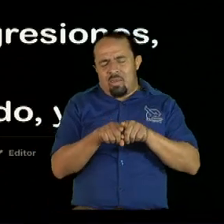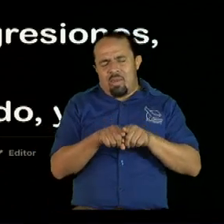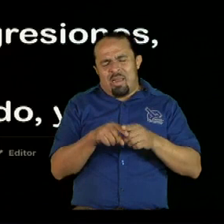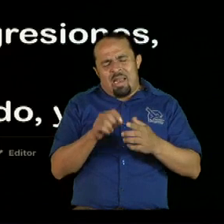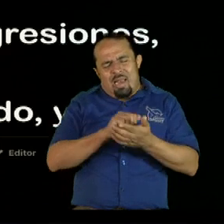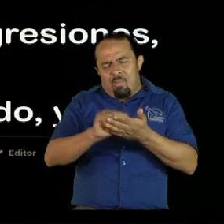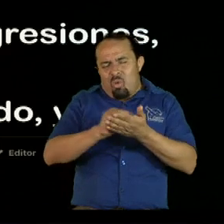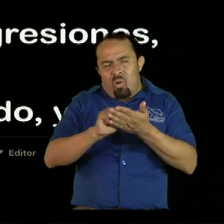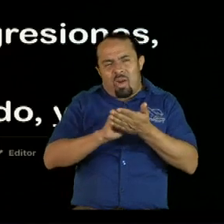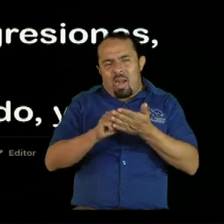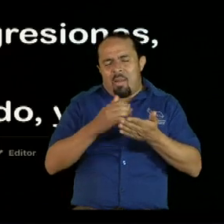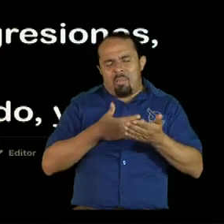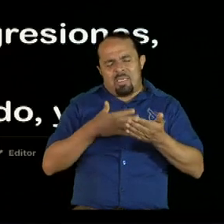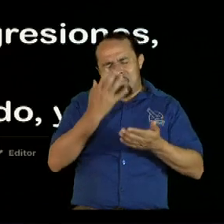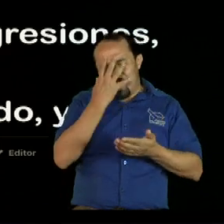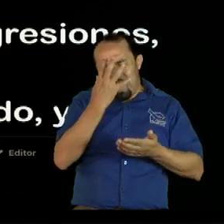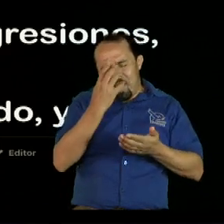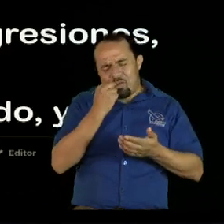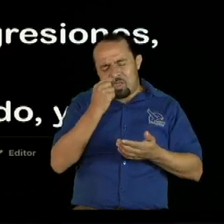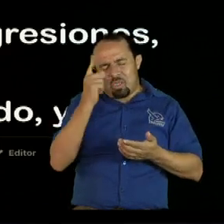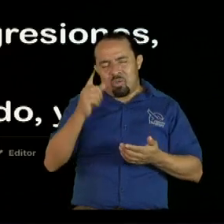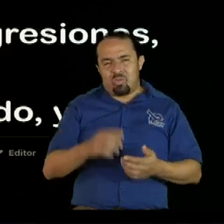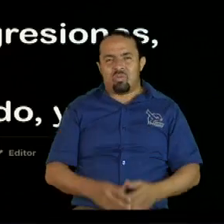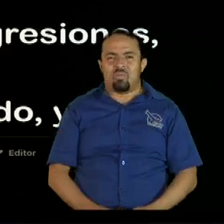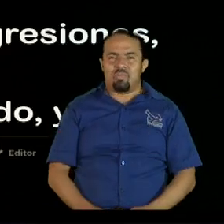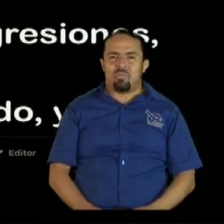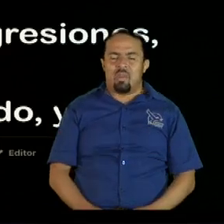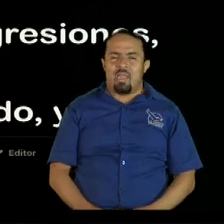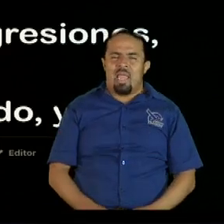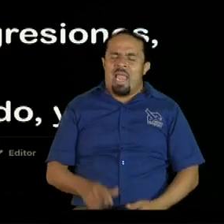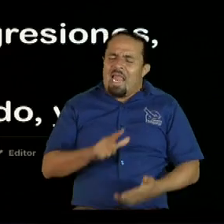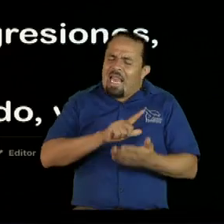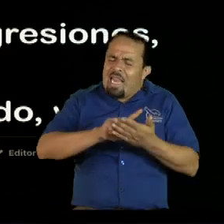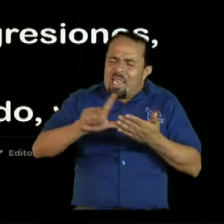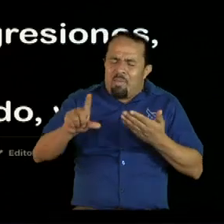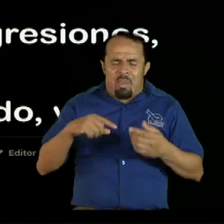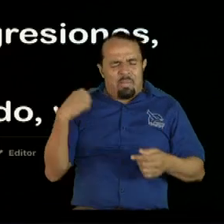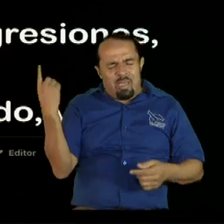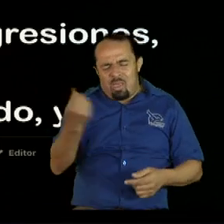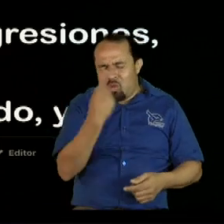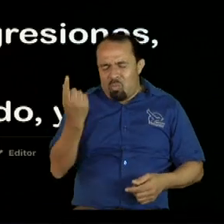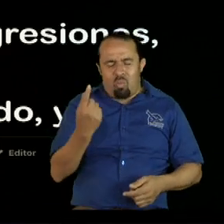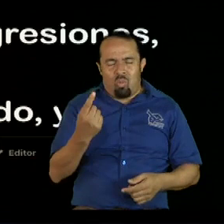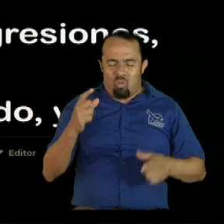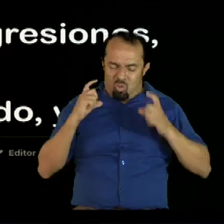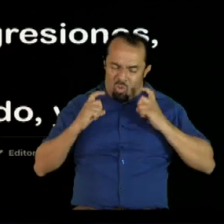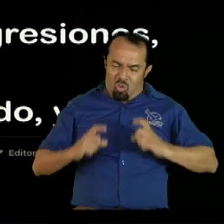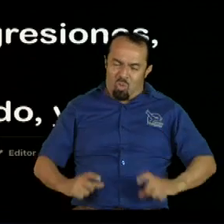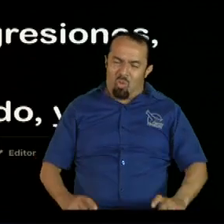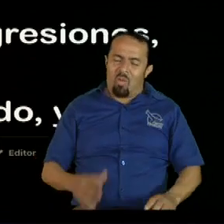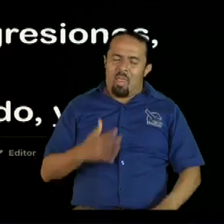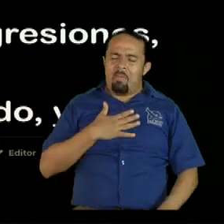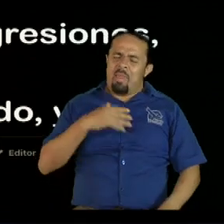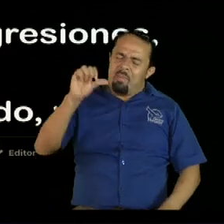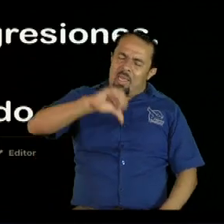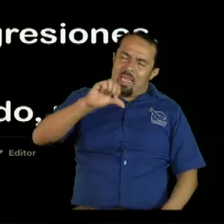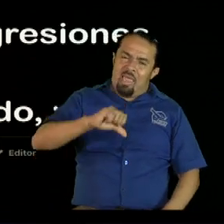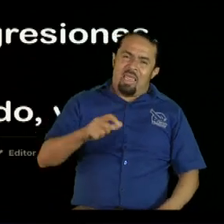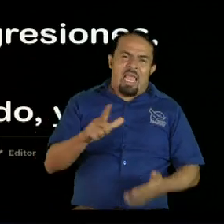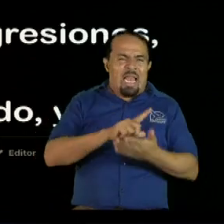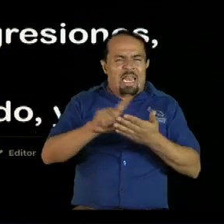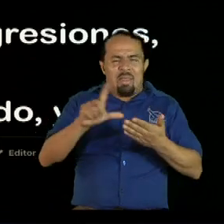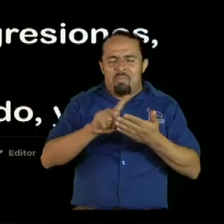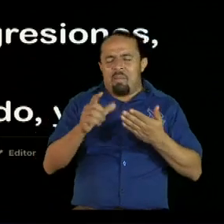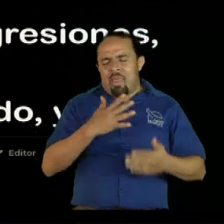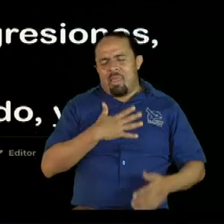mis transgresiones. Transgresiones. Lávame por completo de mi maldad, iniquidad. Límpiame